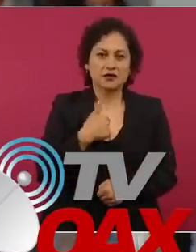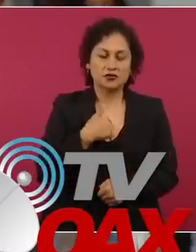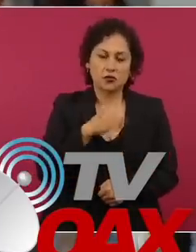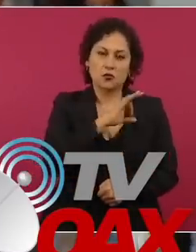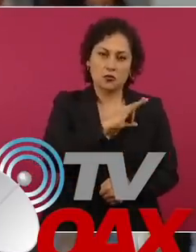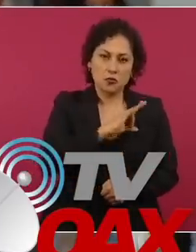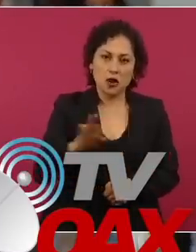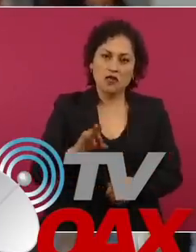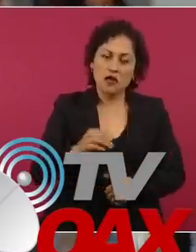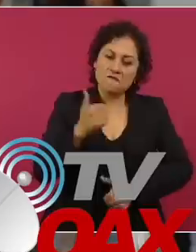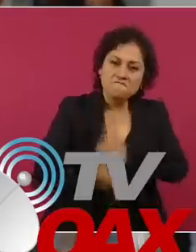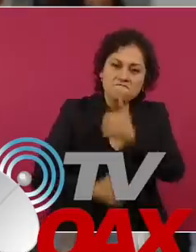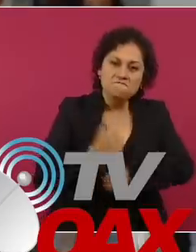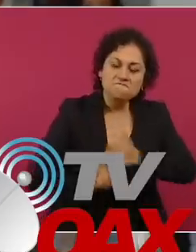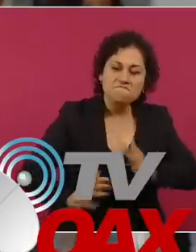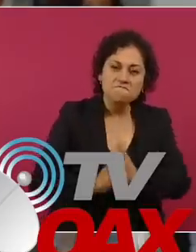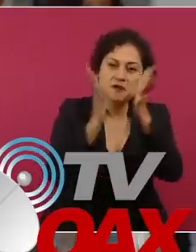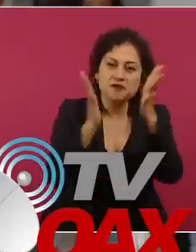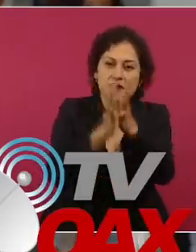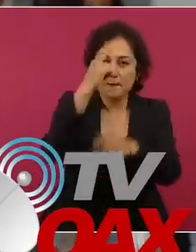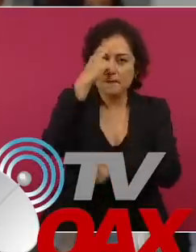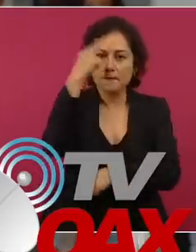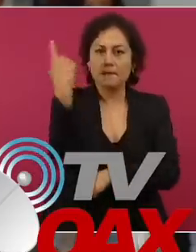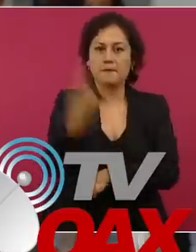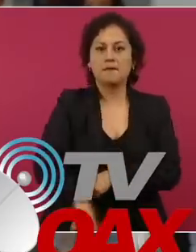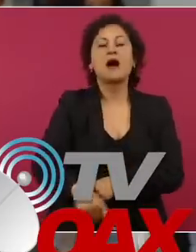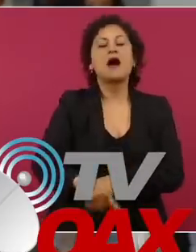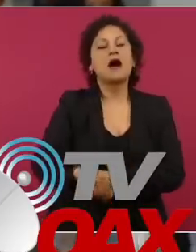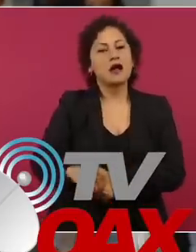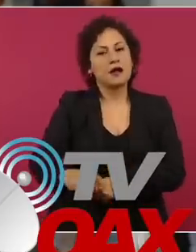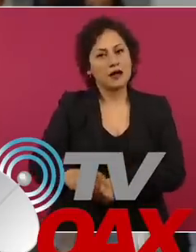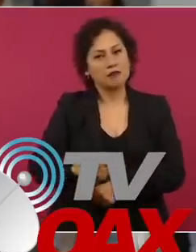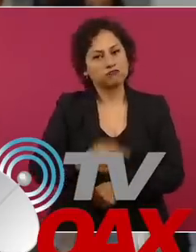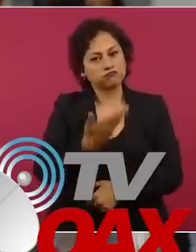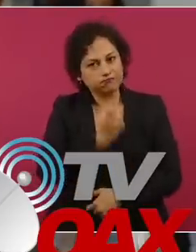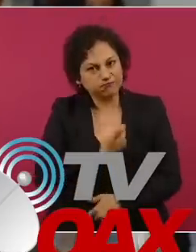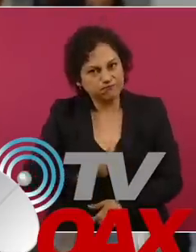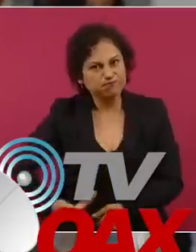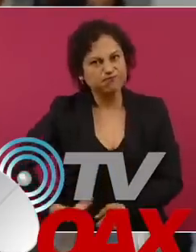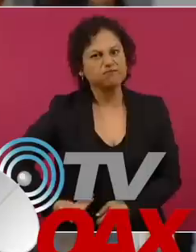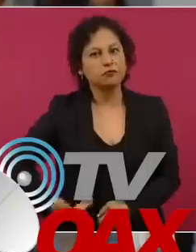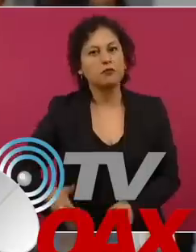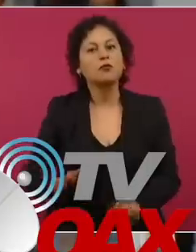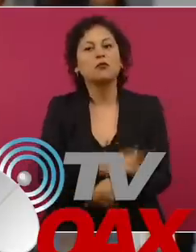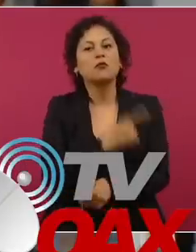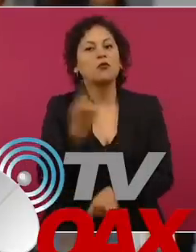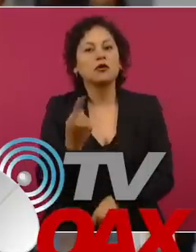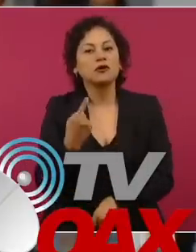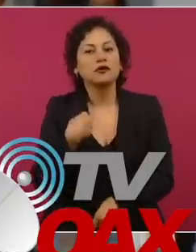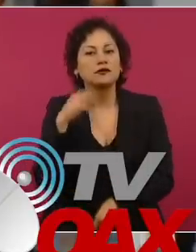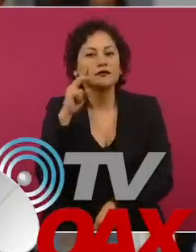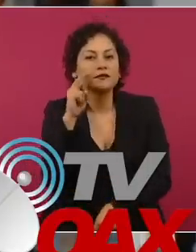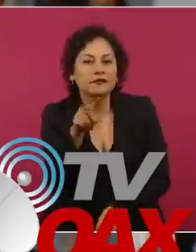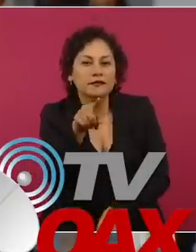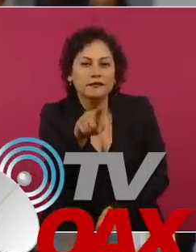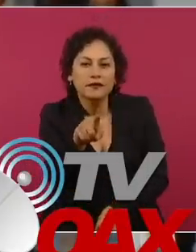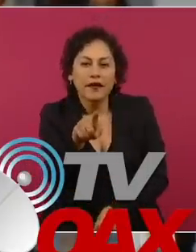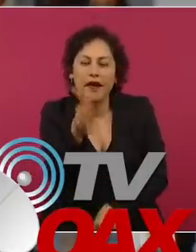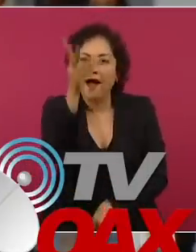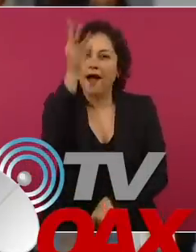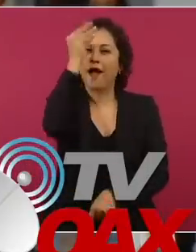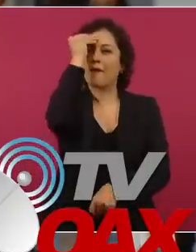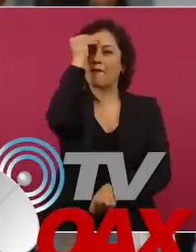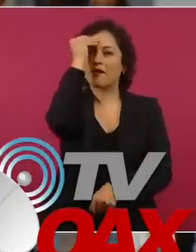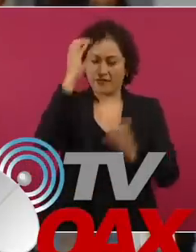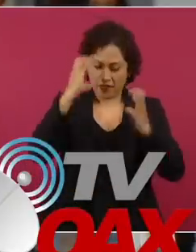años. ¿Saben por qué? Porque los años no están en el cuerpo, están en el alma.